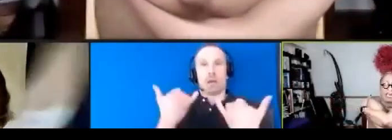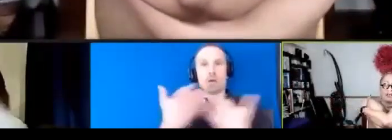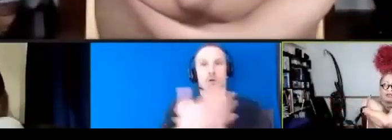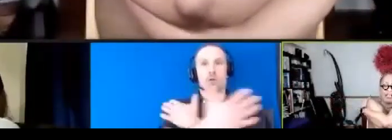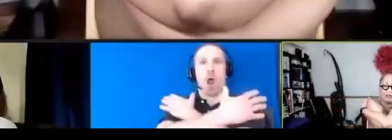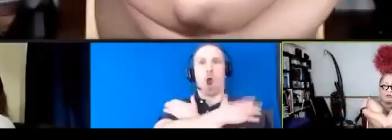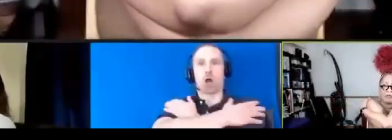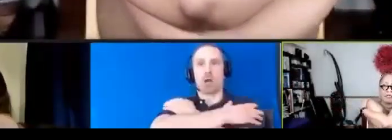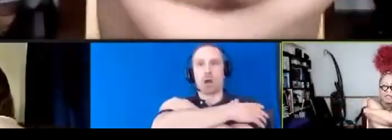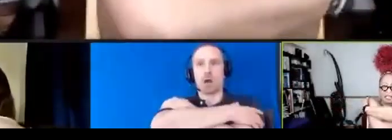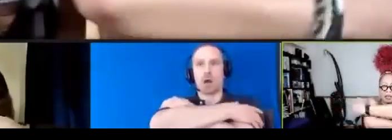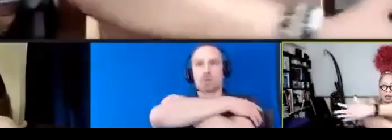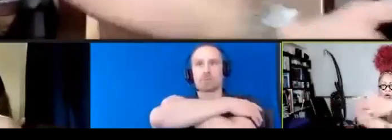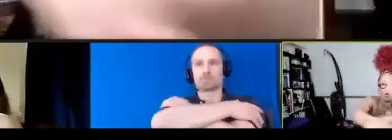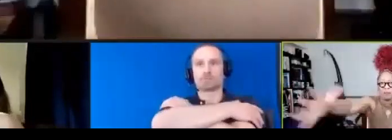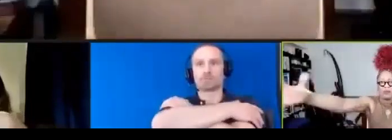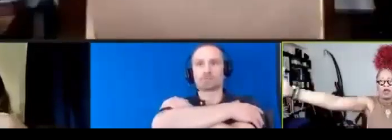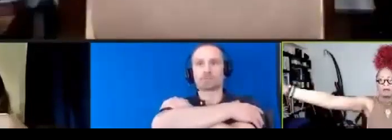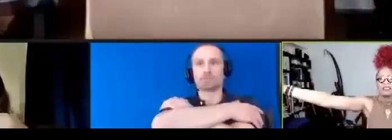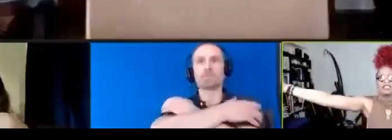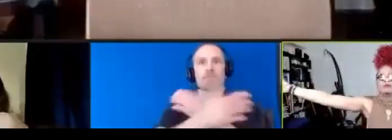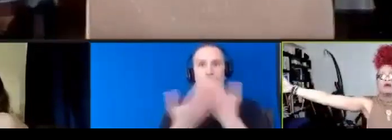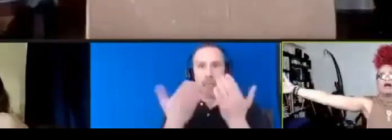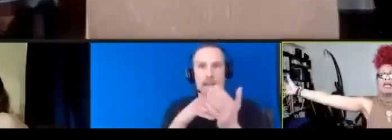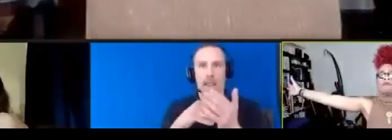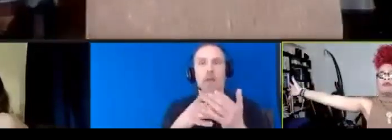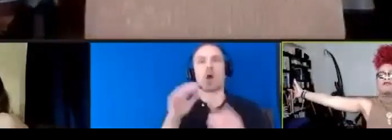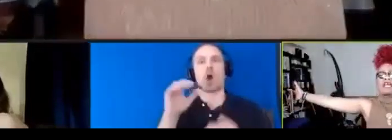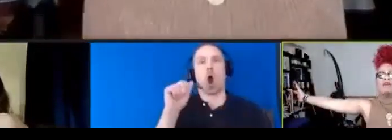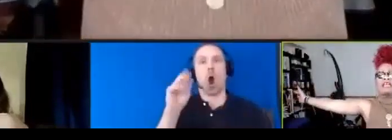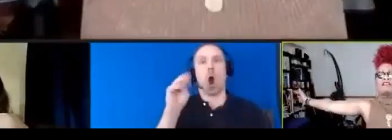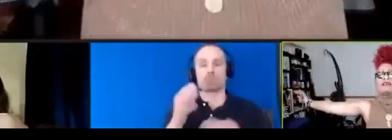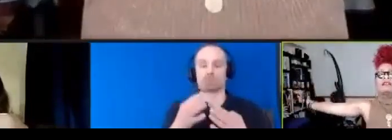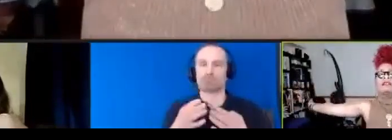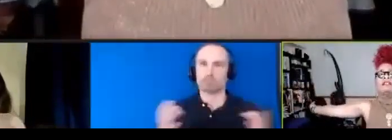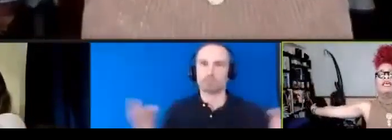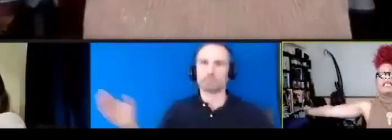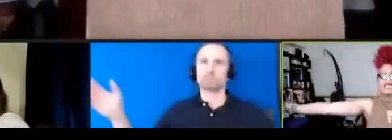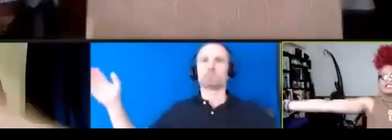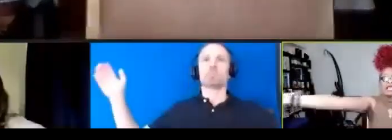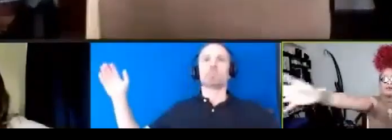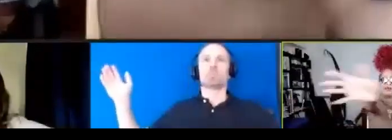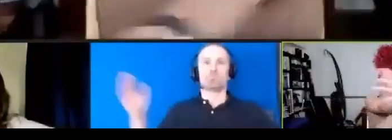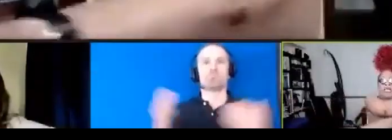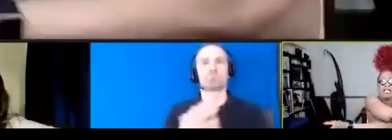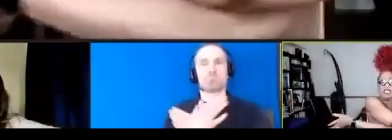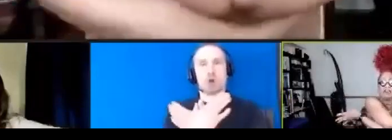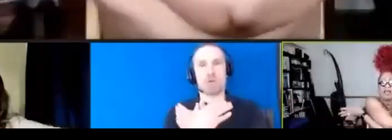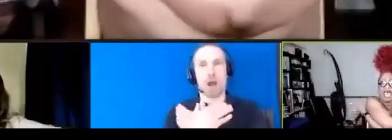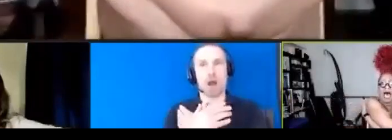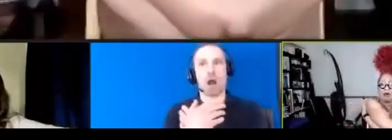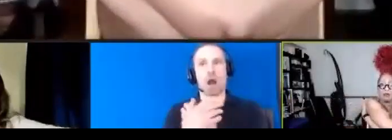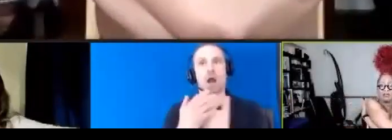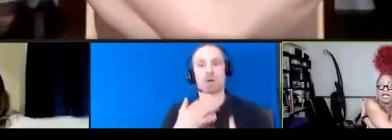como mariposa y anhelar abrazo para nuestro movimiento de hoy